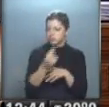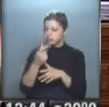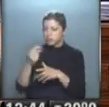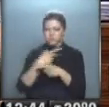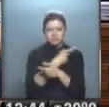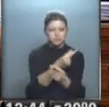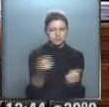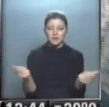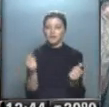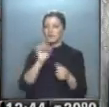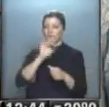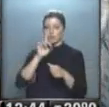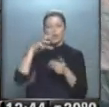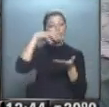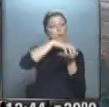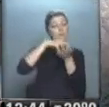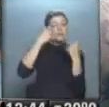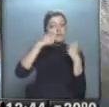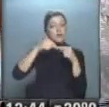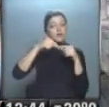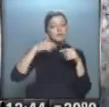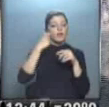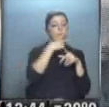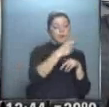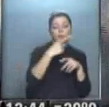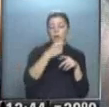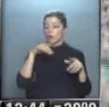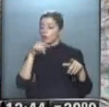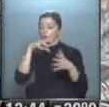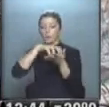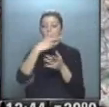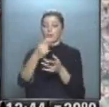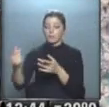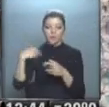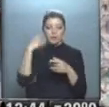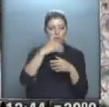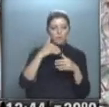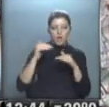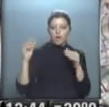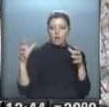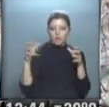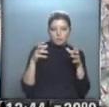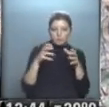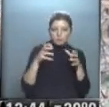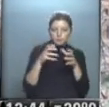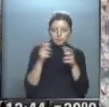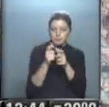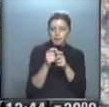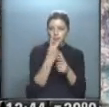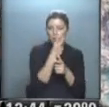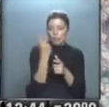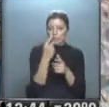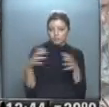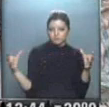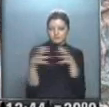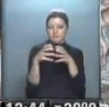fueron distintas empresas que a su vez fueron comprando otras empresas y luego fueron en una suerte de pirámide acumulándose. Muchas veces pasaba que no